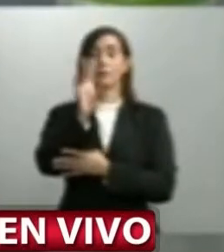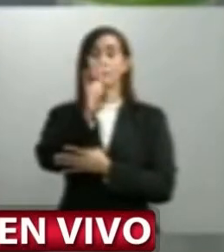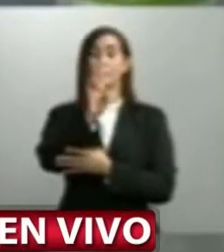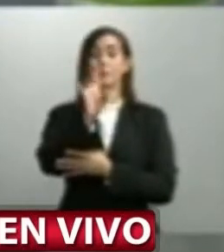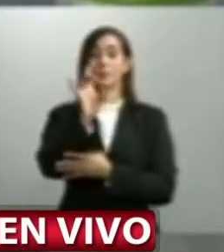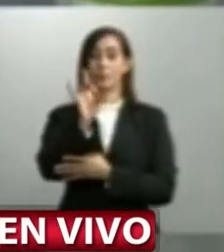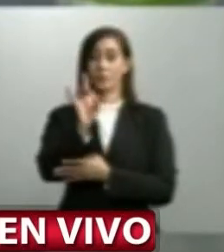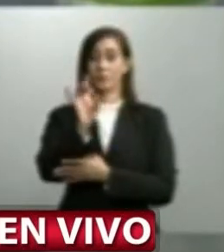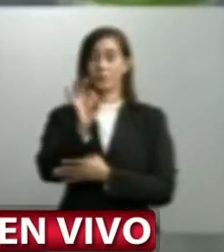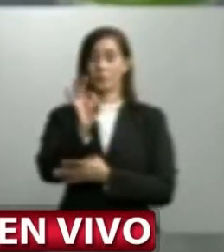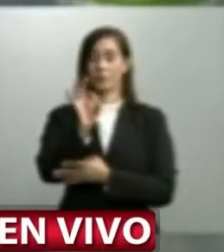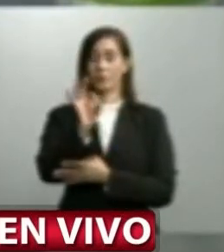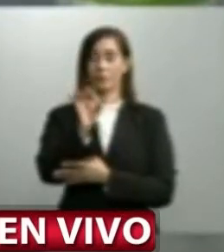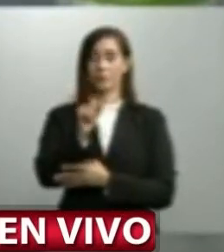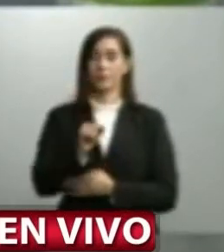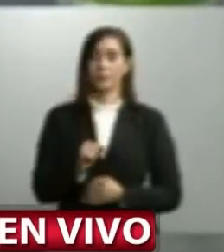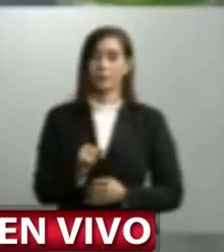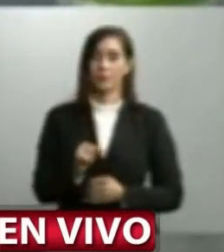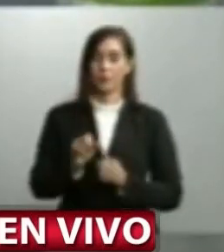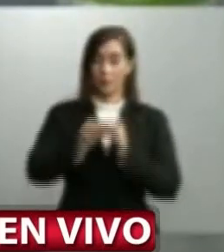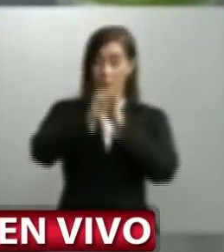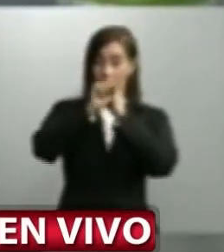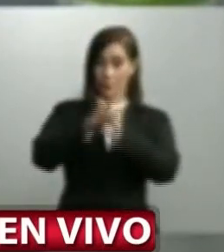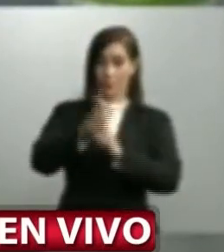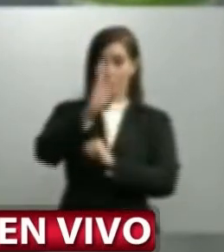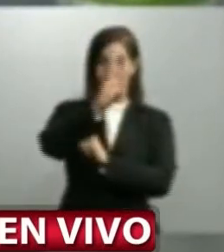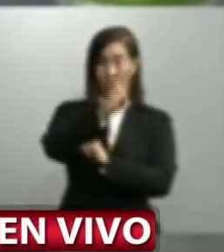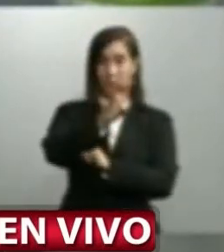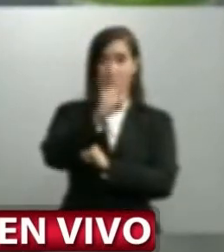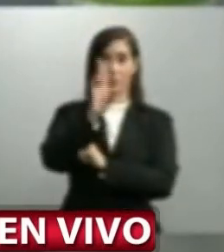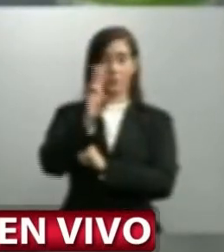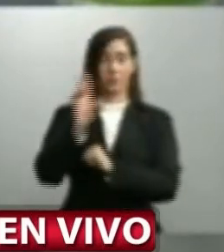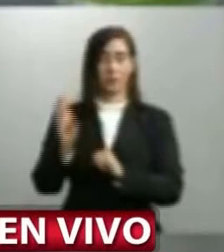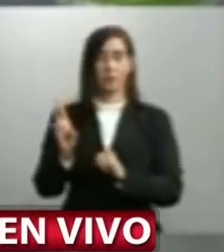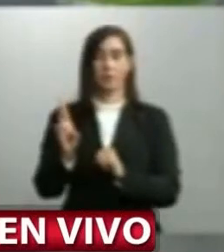379. El boletín